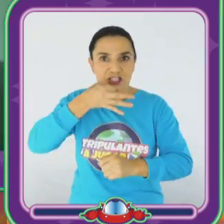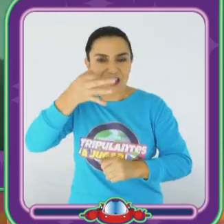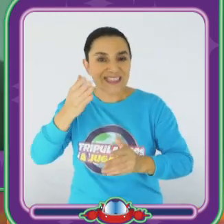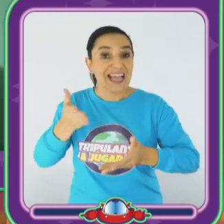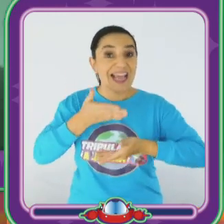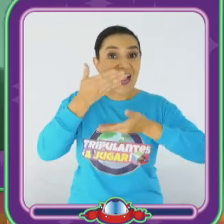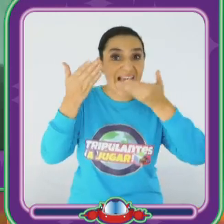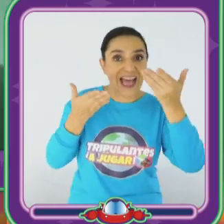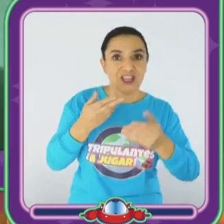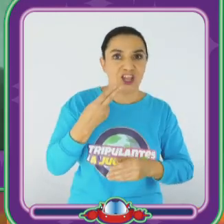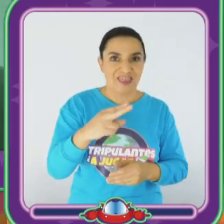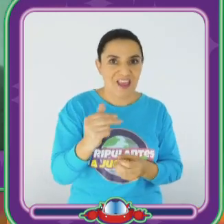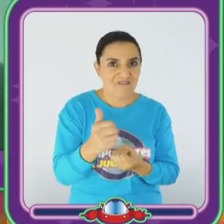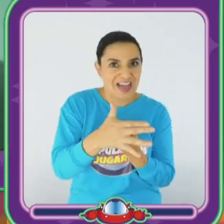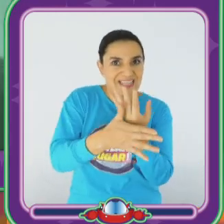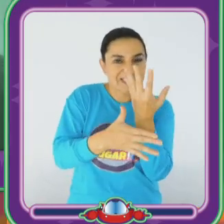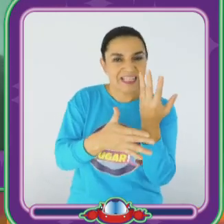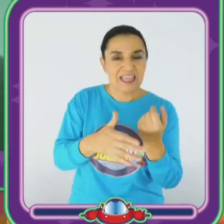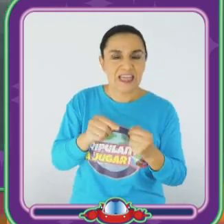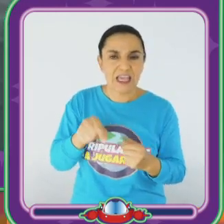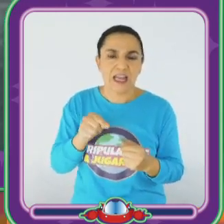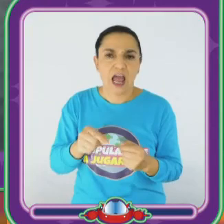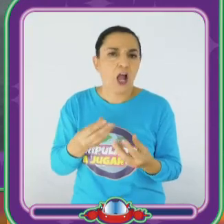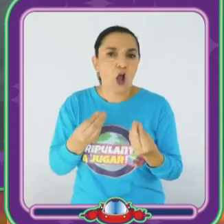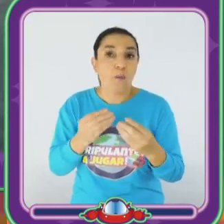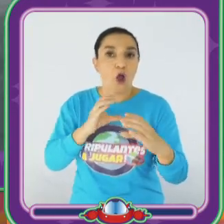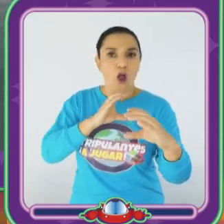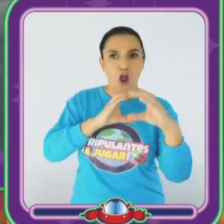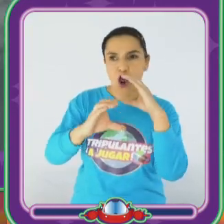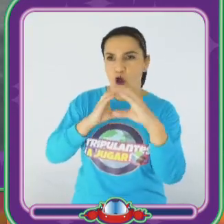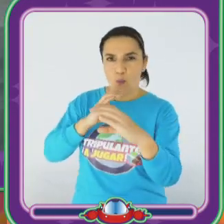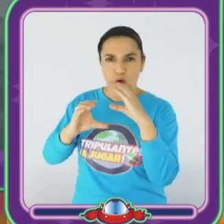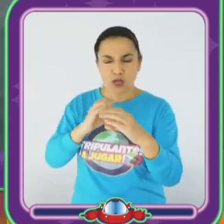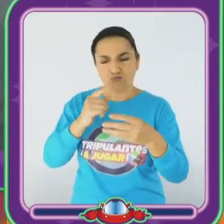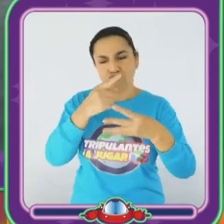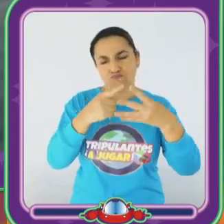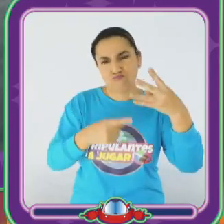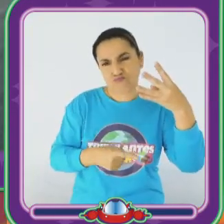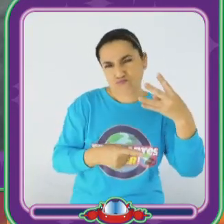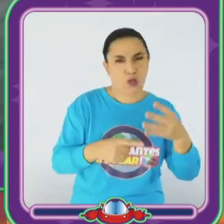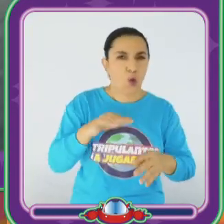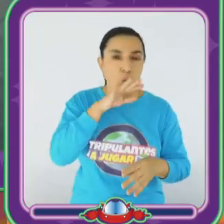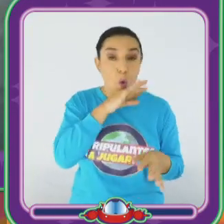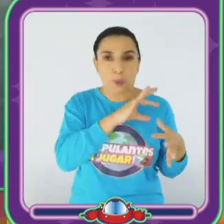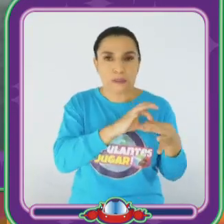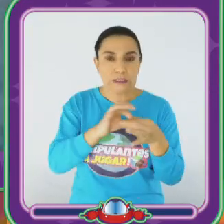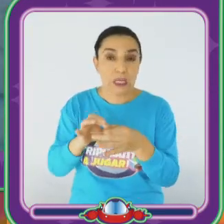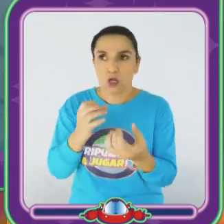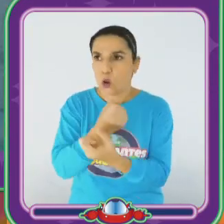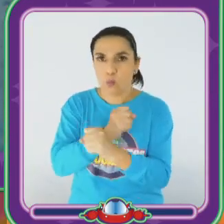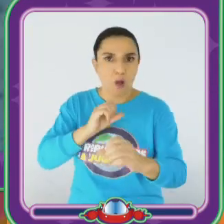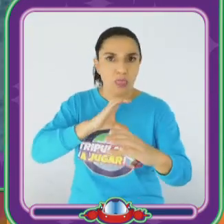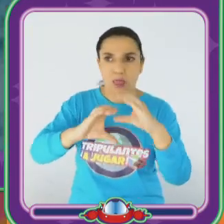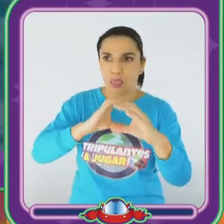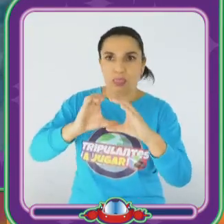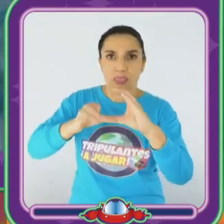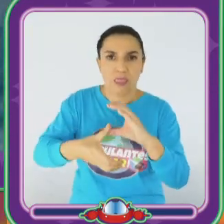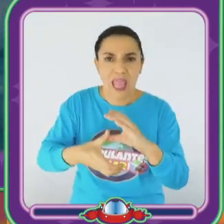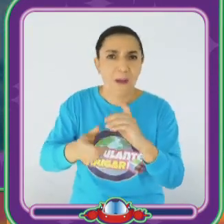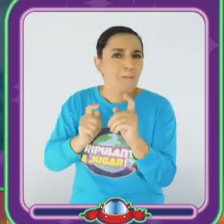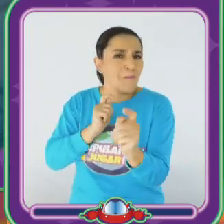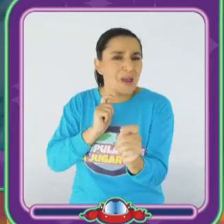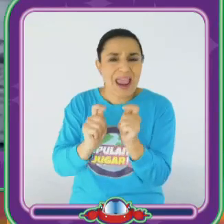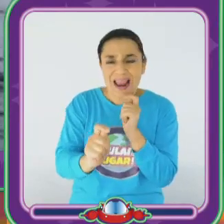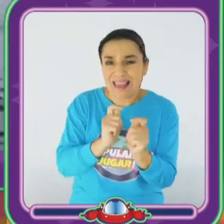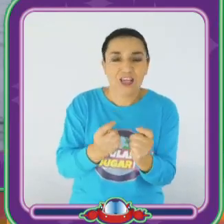se habla del canto de las ballenas. Usan la comunicación para muchas cosas y cuando no pueden comunicarse,